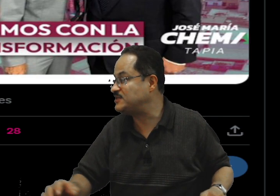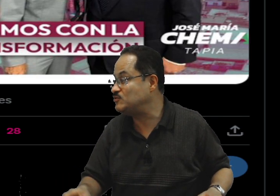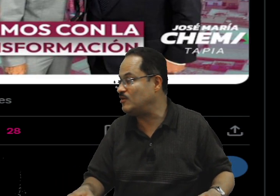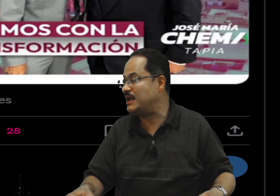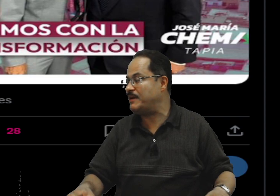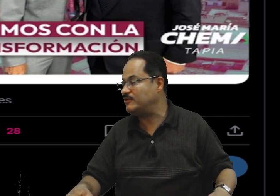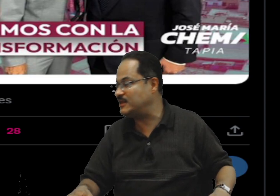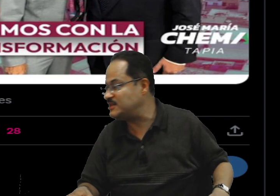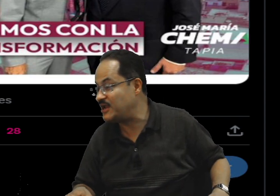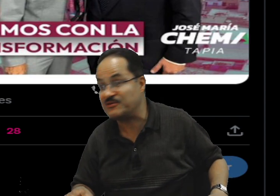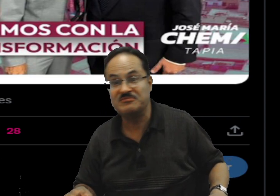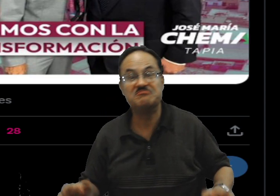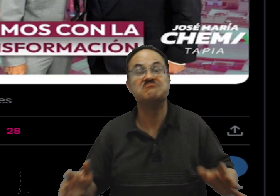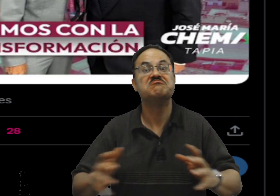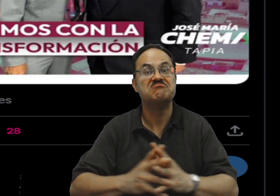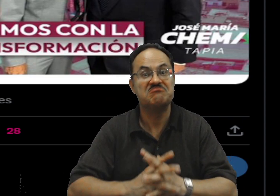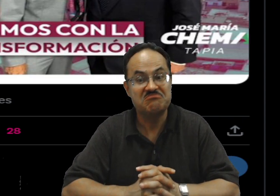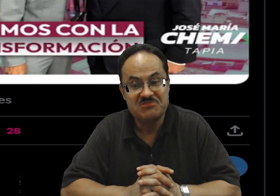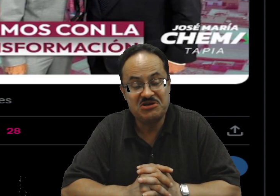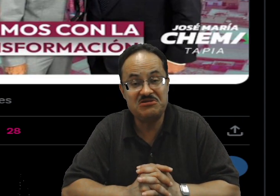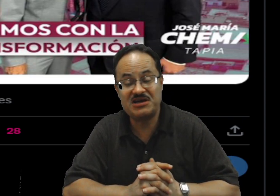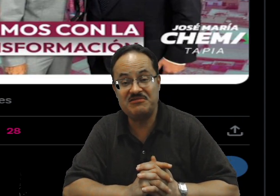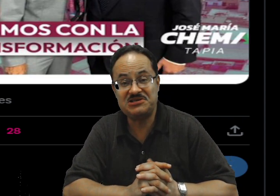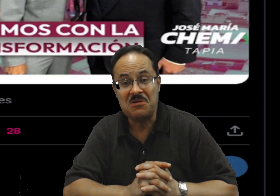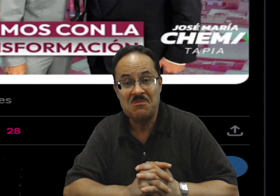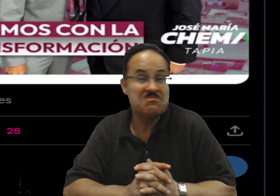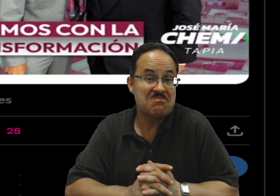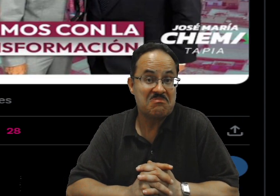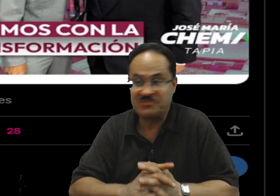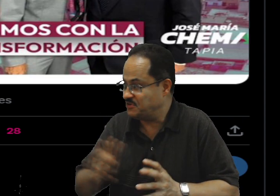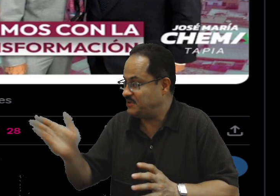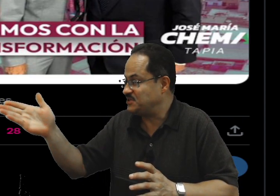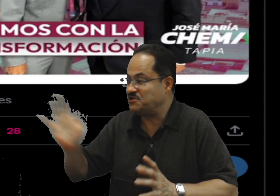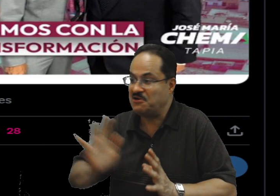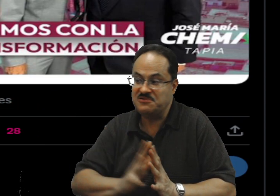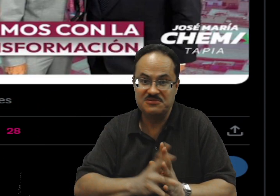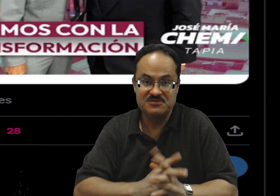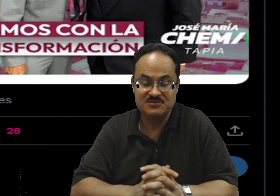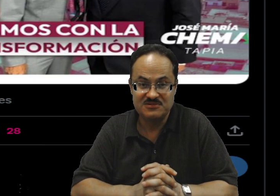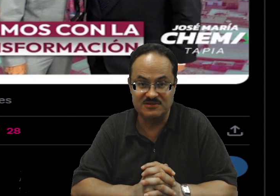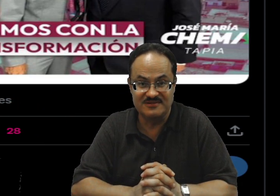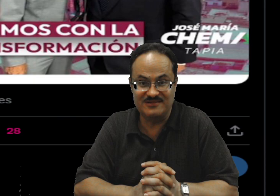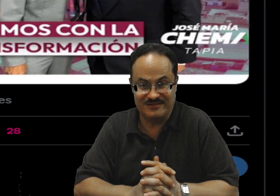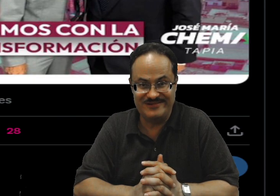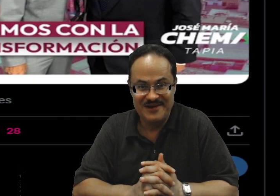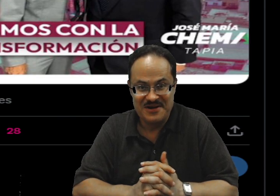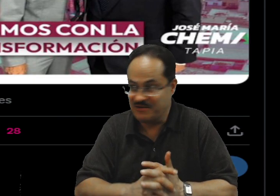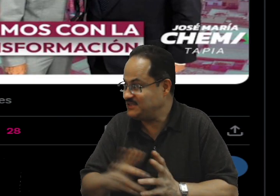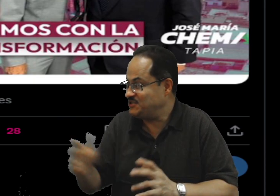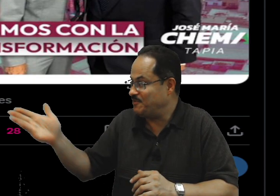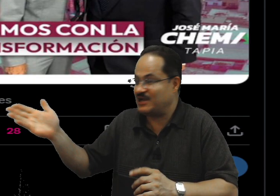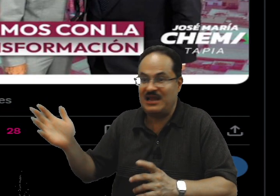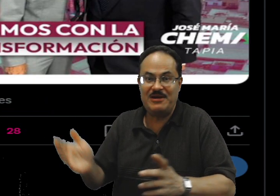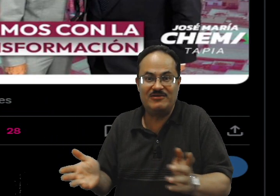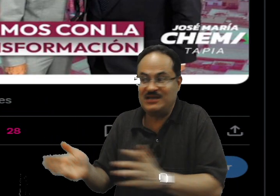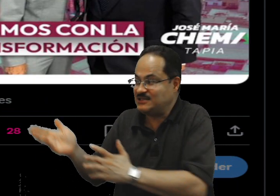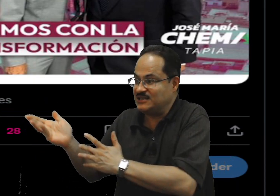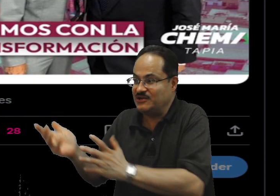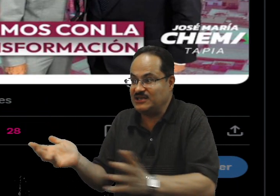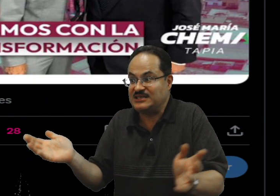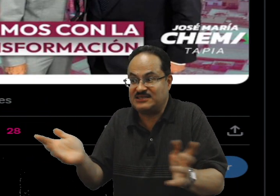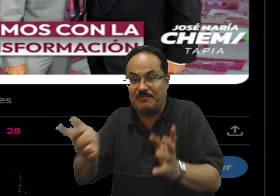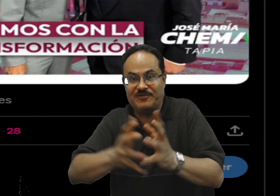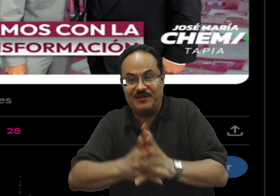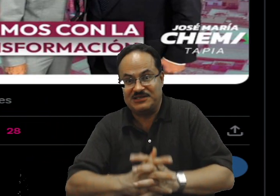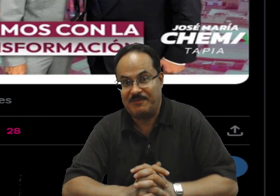por presunto lavado de dinero y dónde quedó eso pues no más en show no más en show porque ya ve el